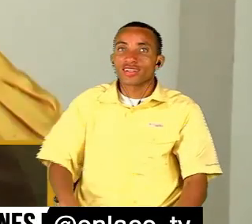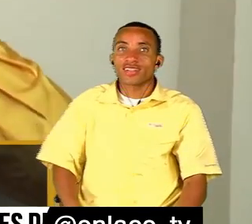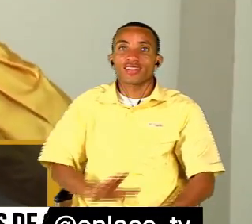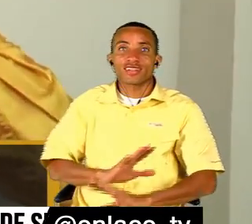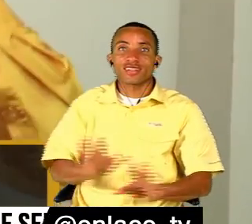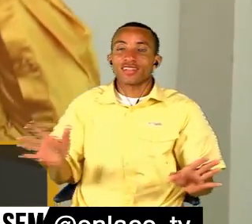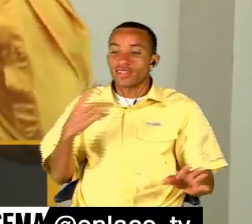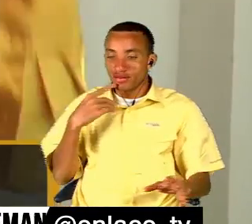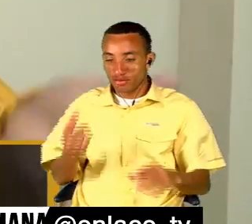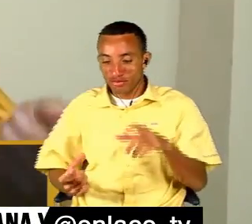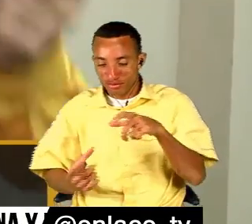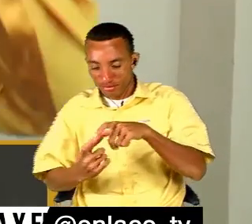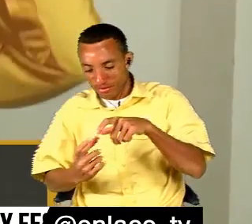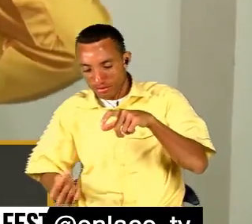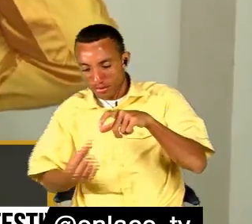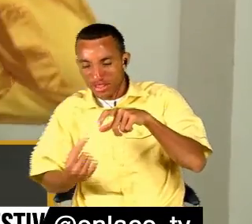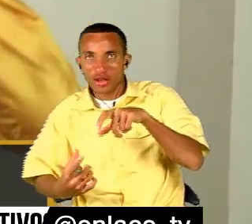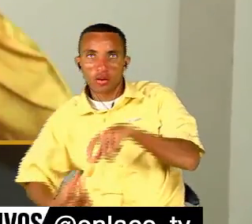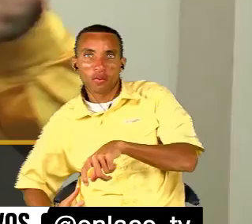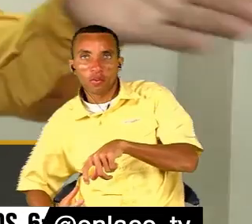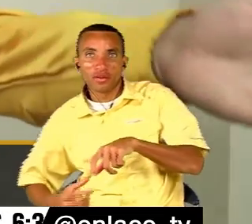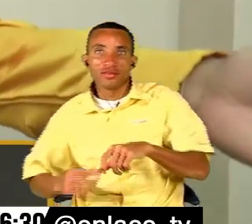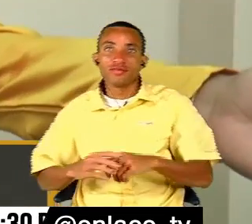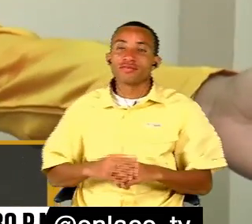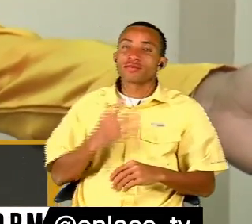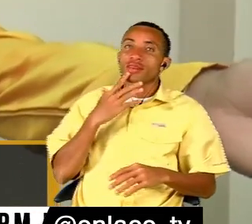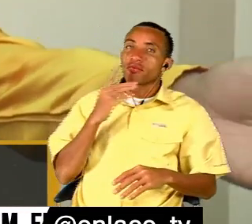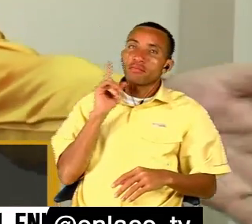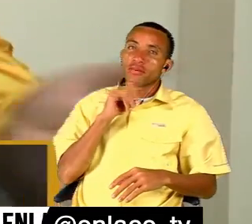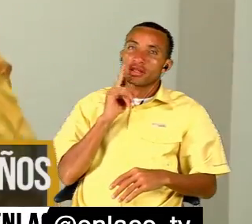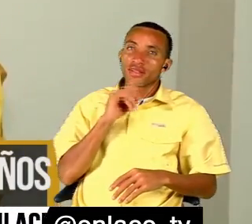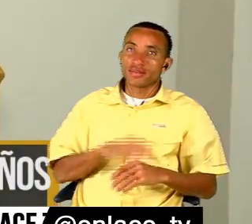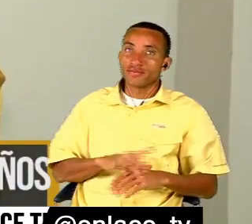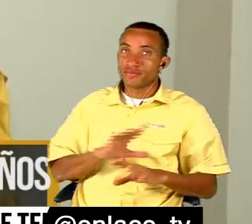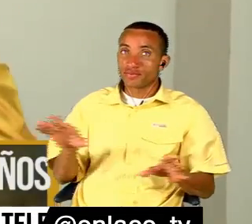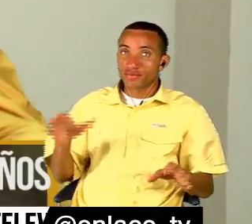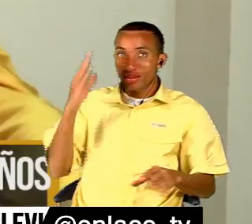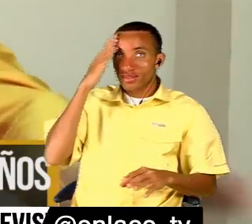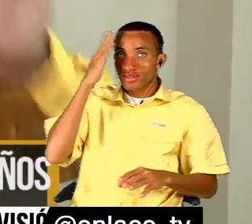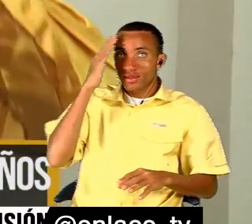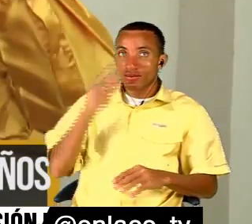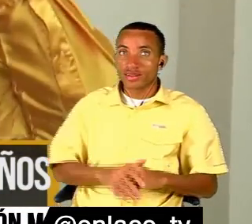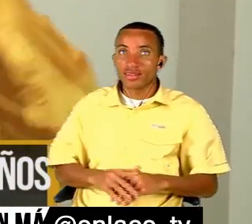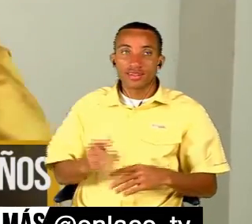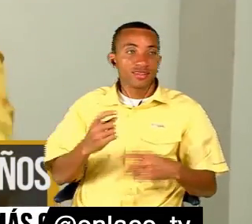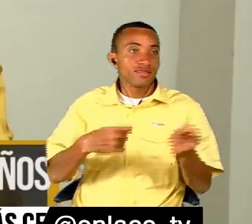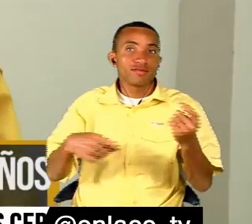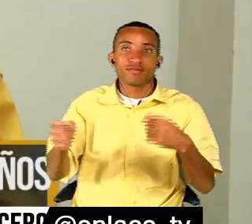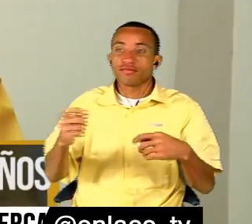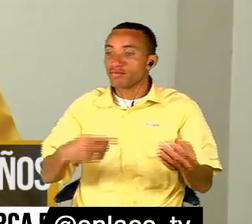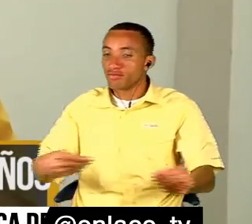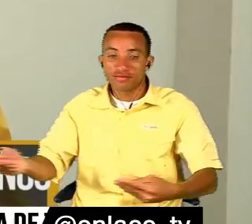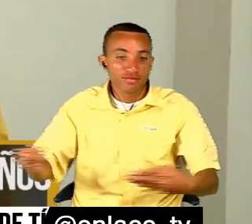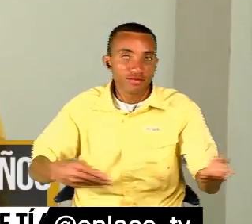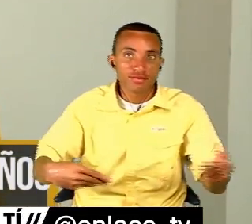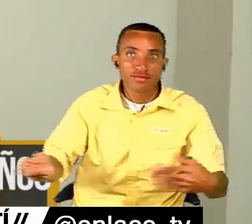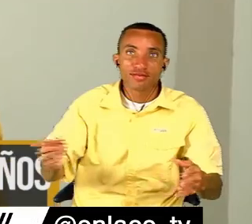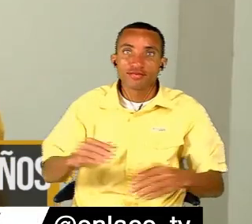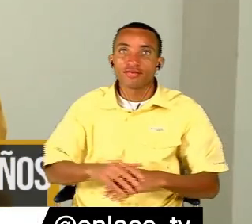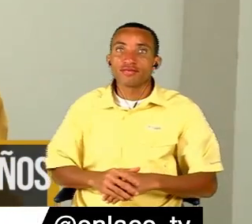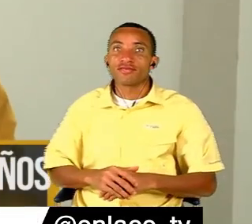pichado, que no sé qué vaina, mentira. Ahí es cuando nos fueron a dar, tú sabes que ahí reparten, en el, tú has ido en Avianca, ¿verdad?